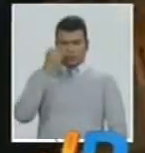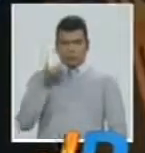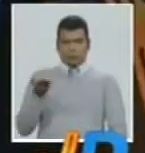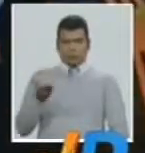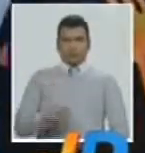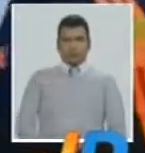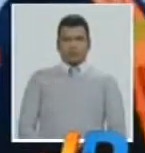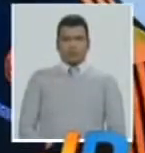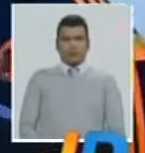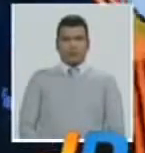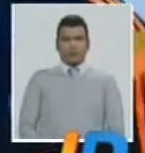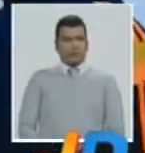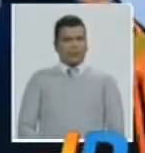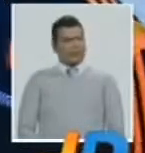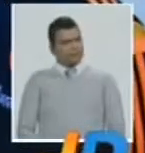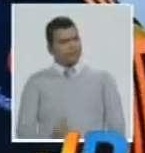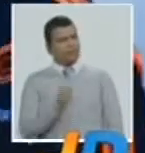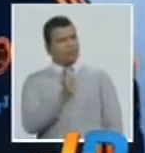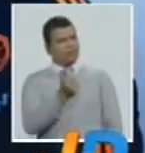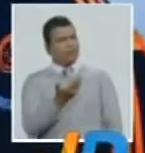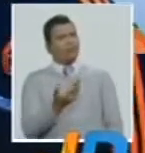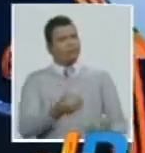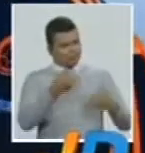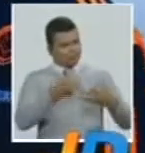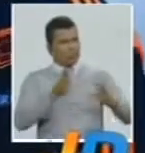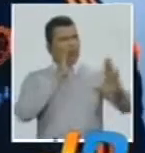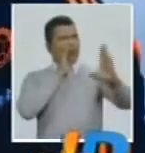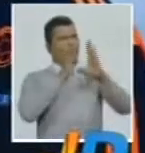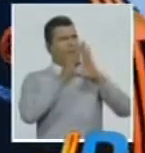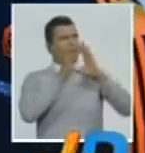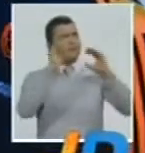Gutiérrez. Individualmente, Teófilo, ¿en dónde te has dimensionado?